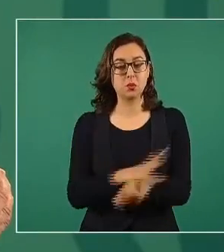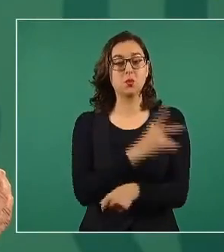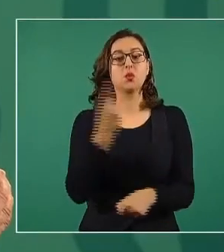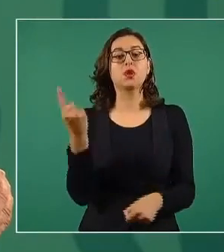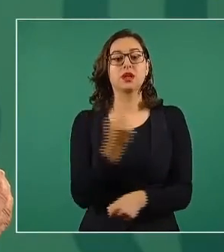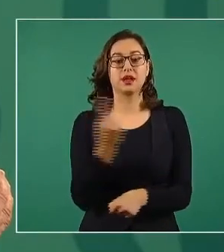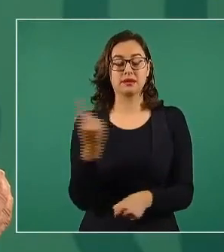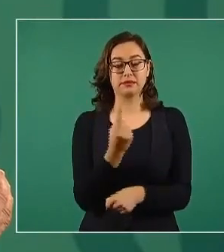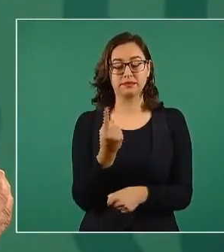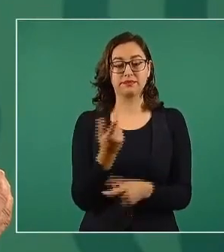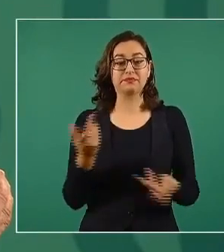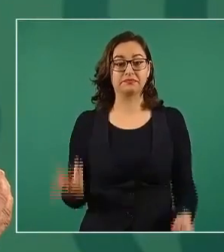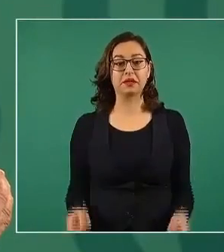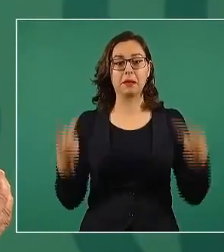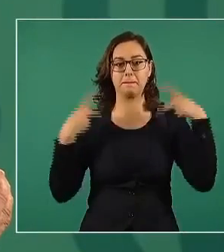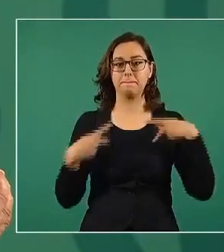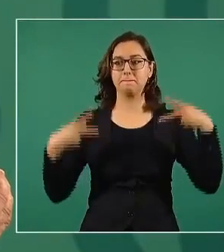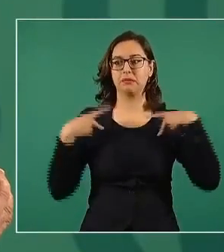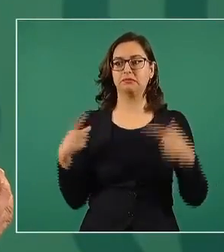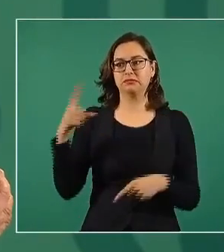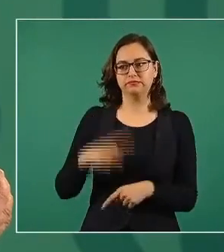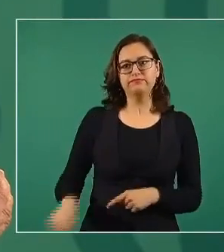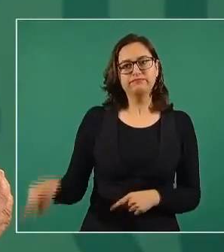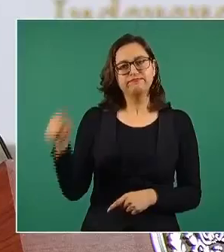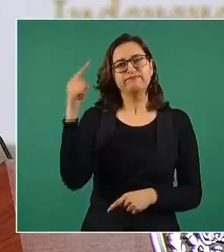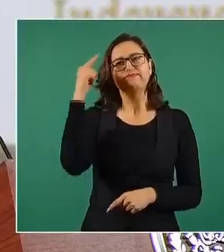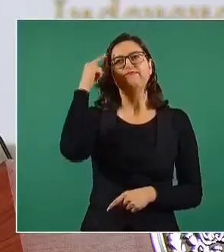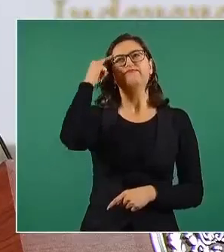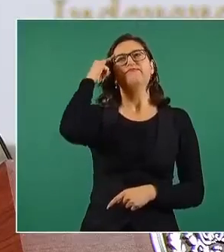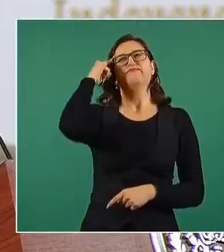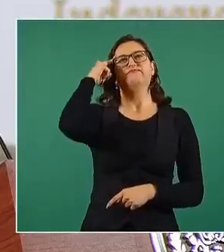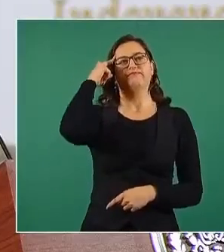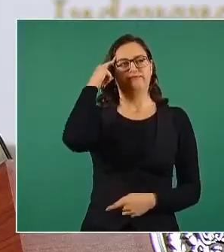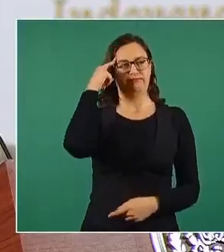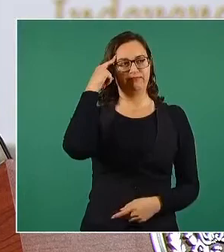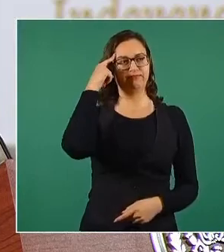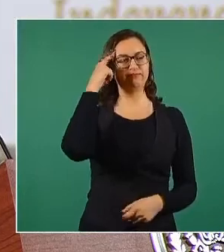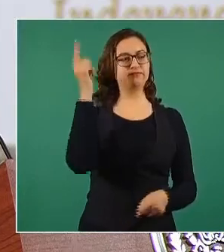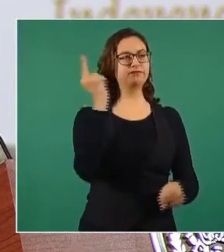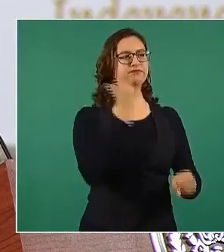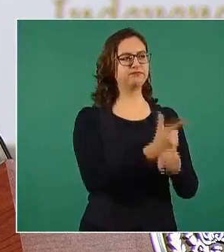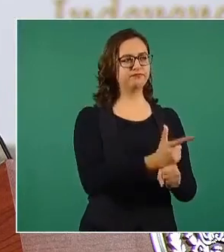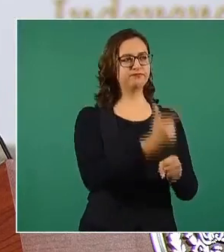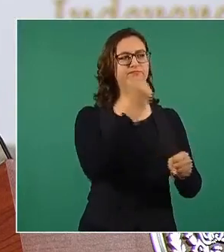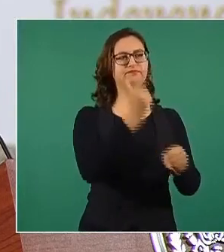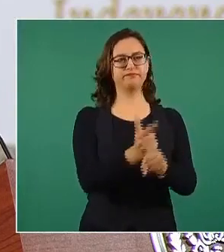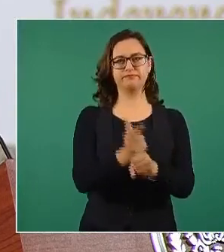el nivel de concientización que ha alcanzado su pueblo.